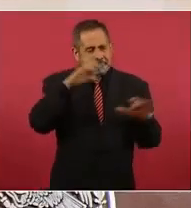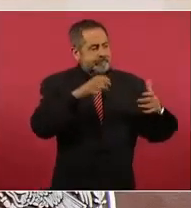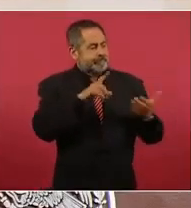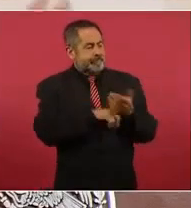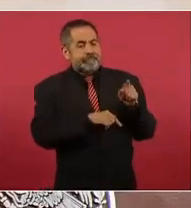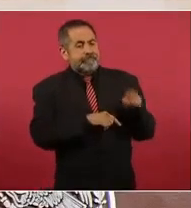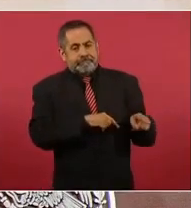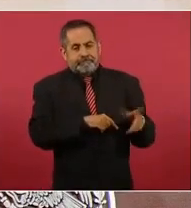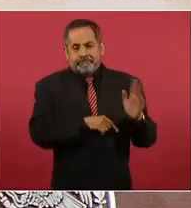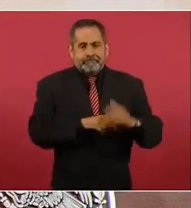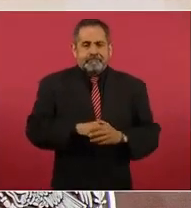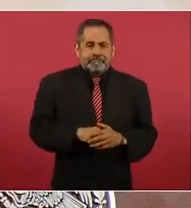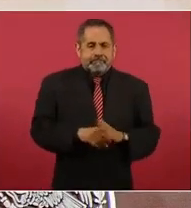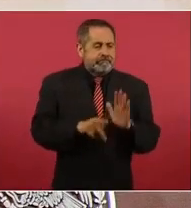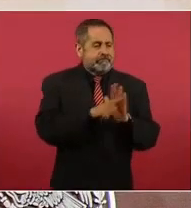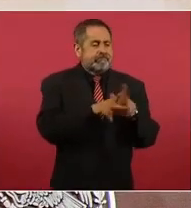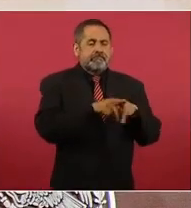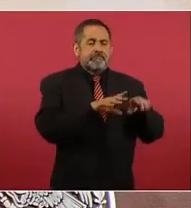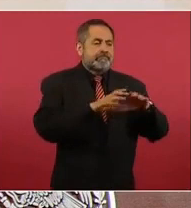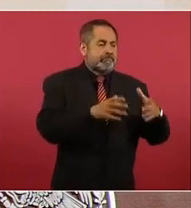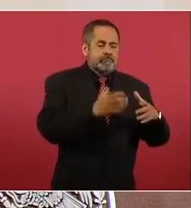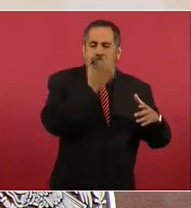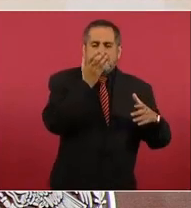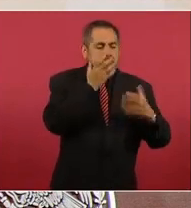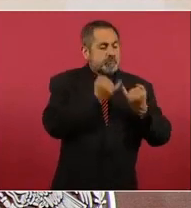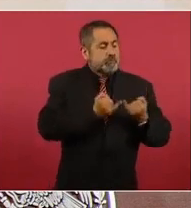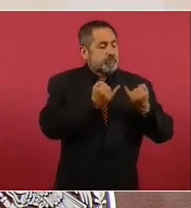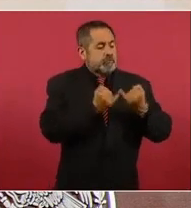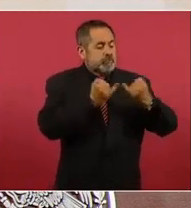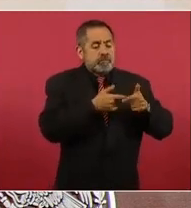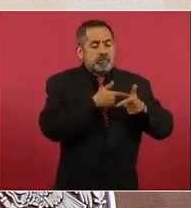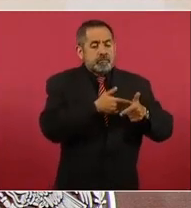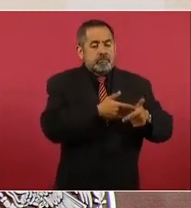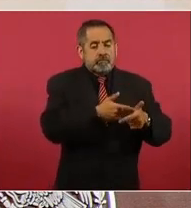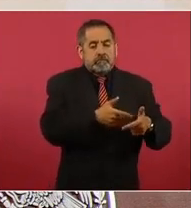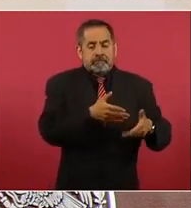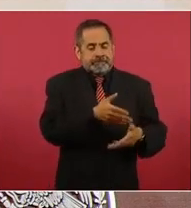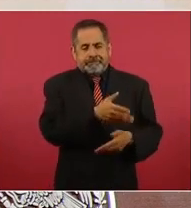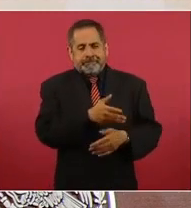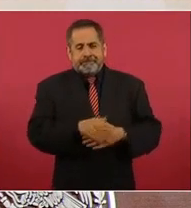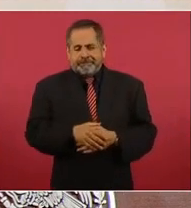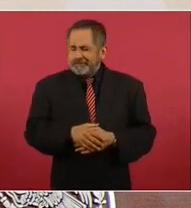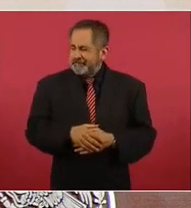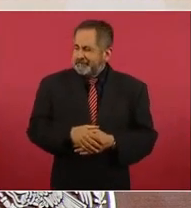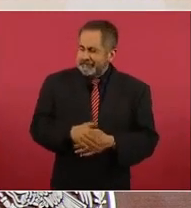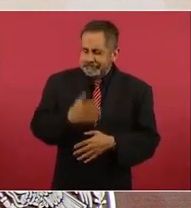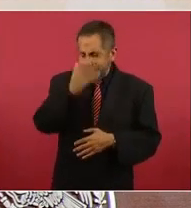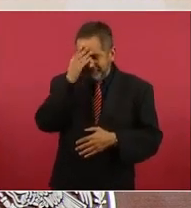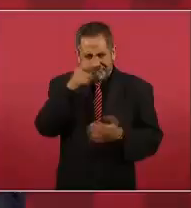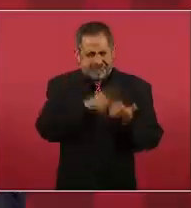de medios conservadores no sé si